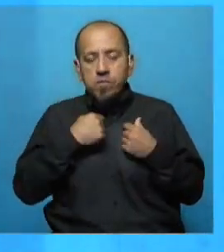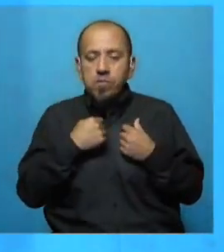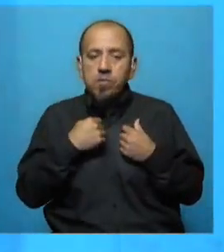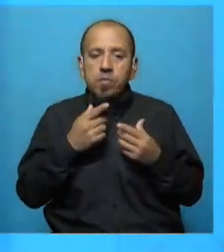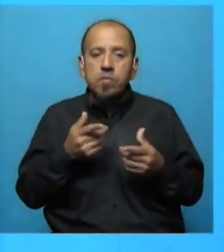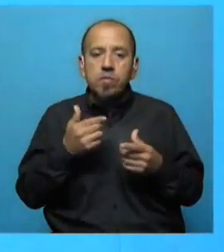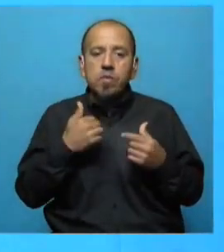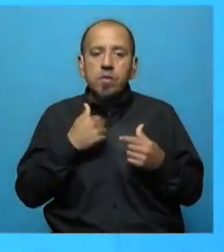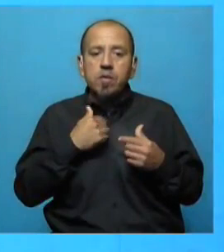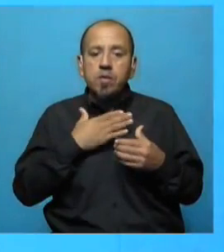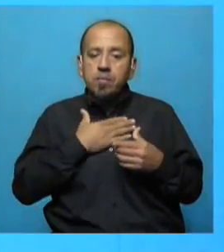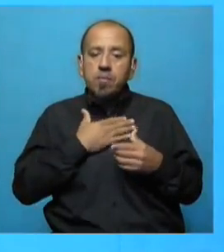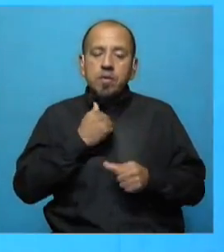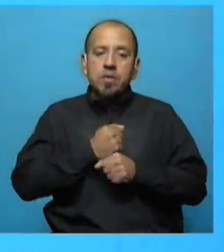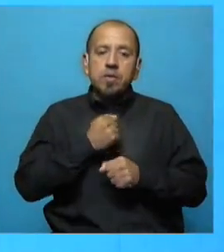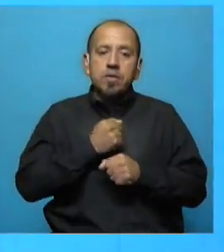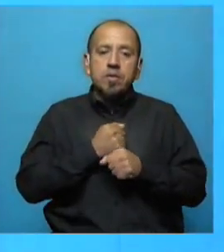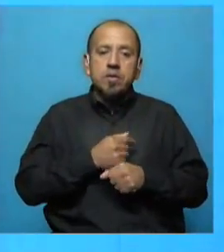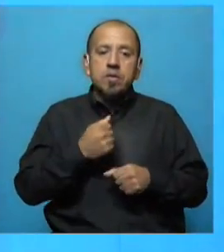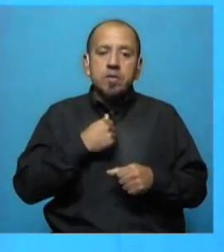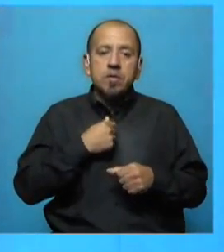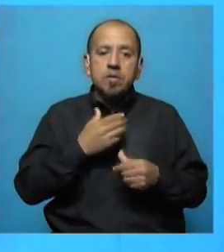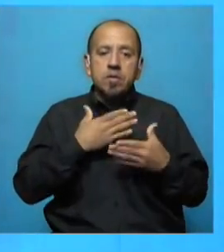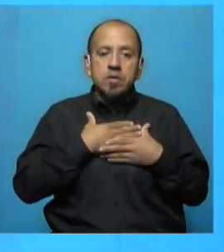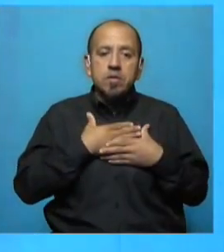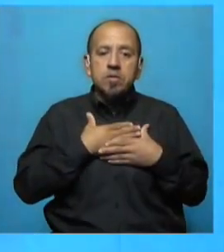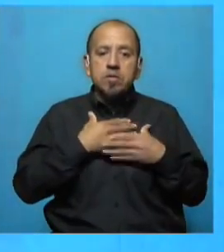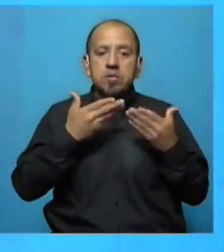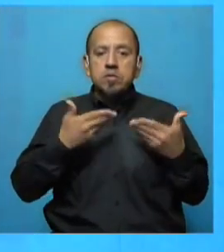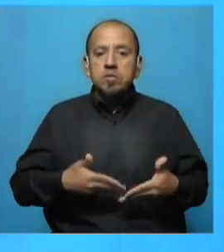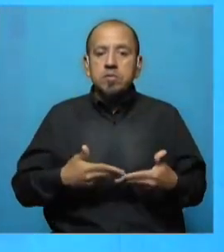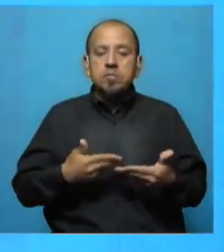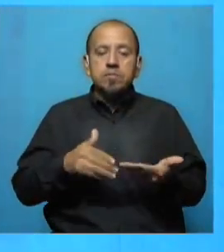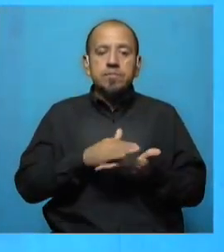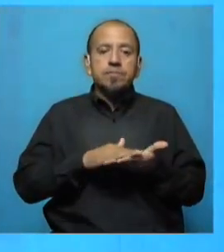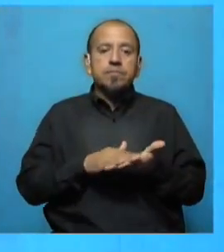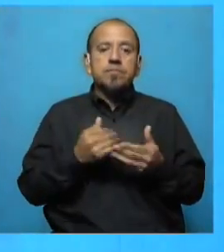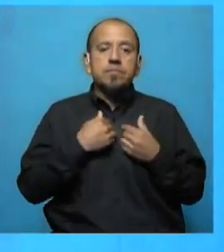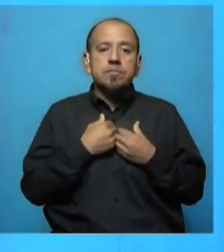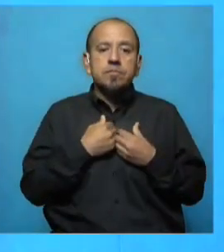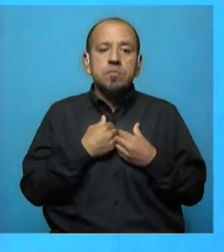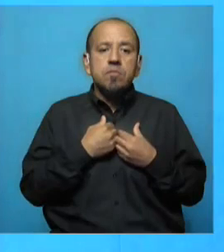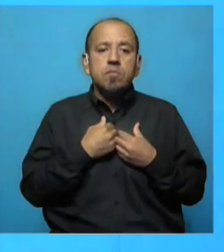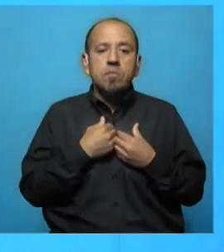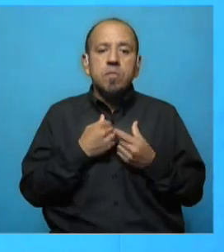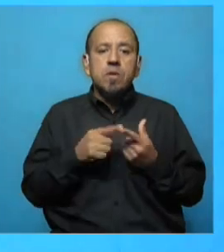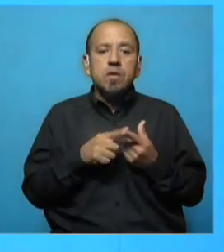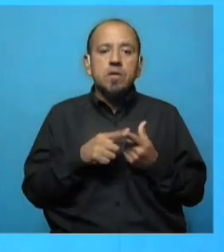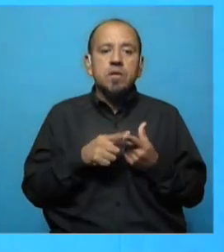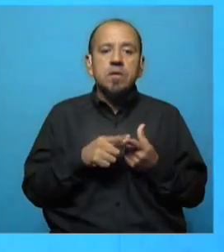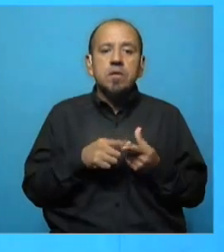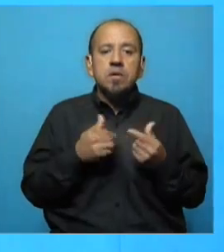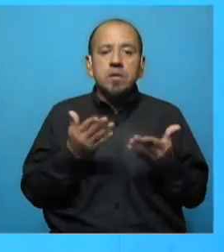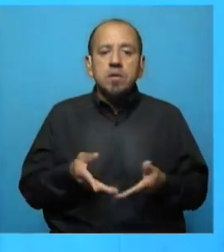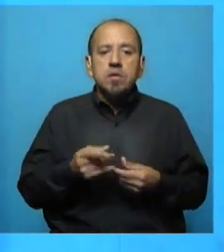que el tipo de trabajo que tengo yo donde yo soy mi capital No tengo más nada que eso este le